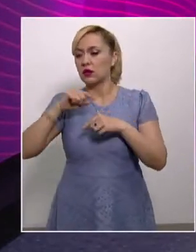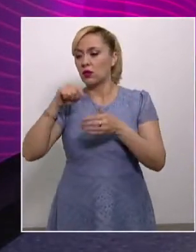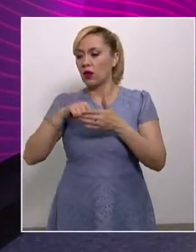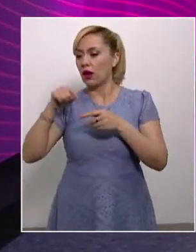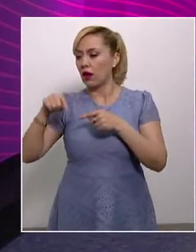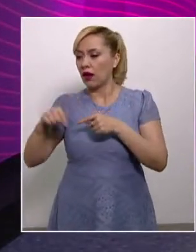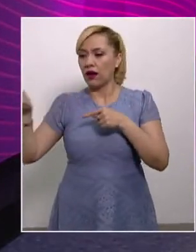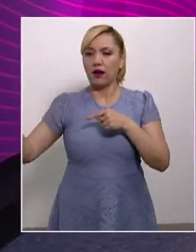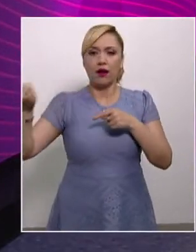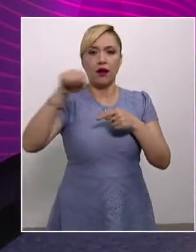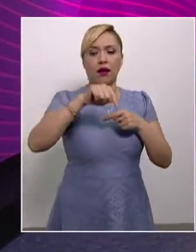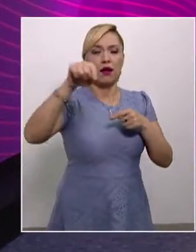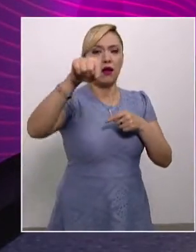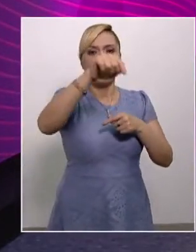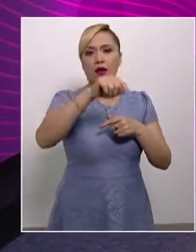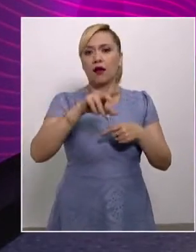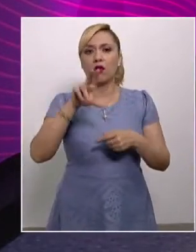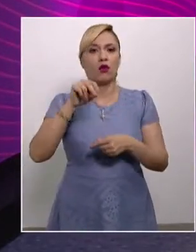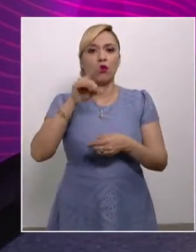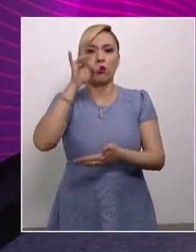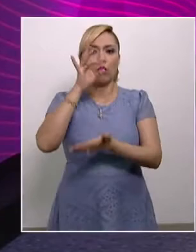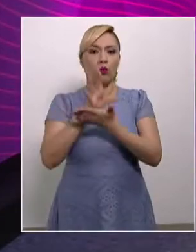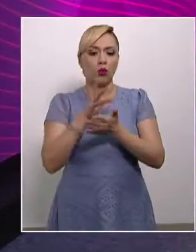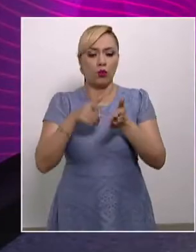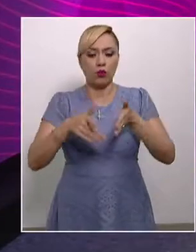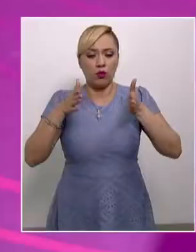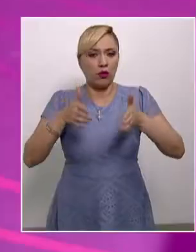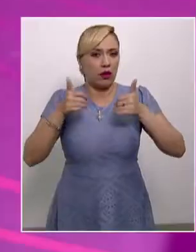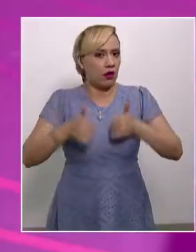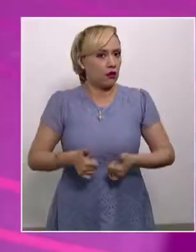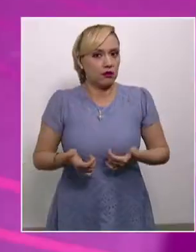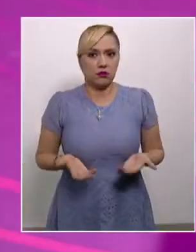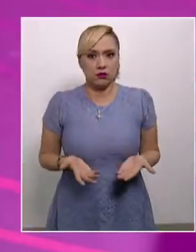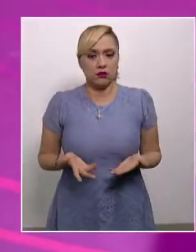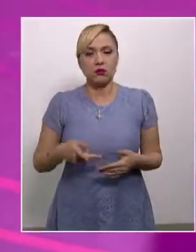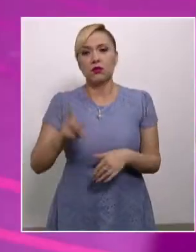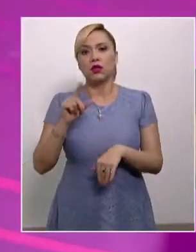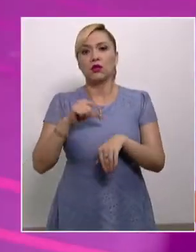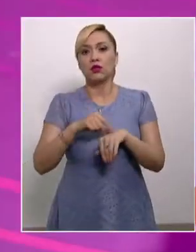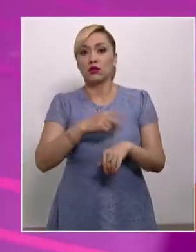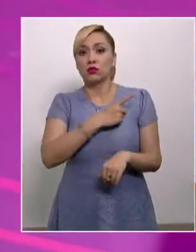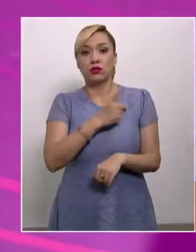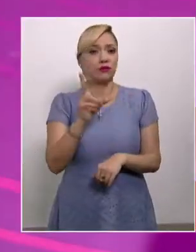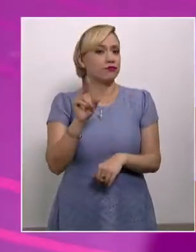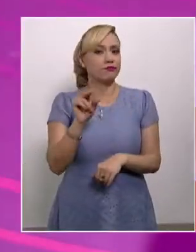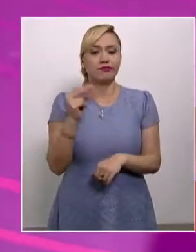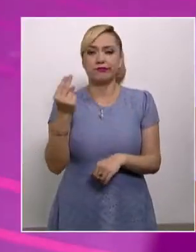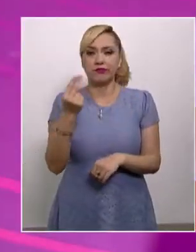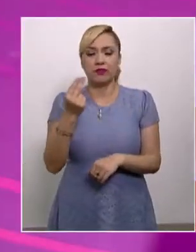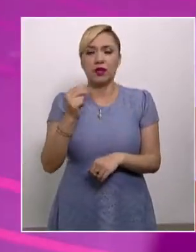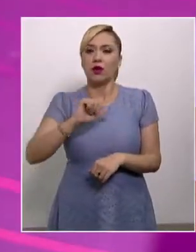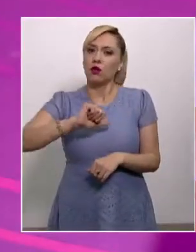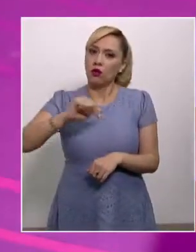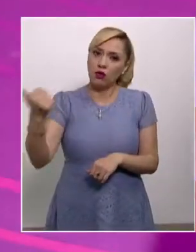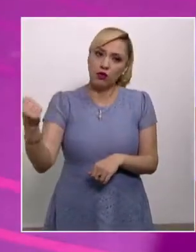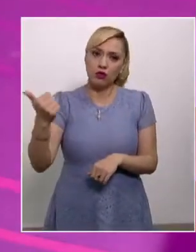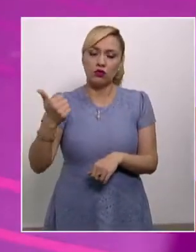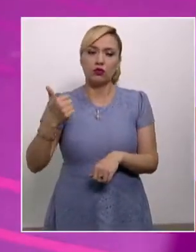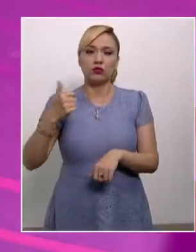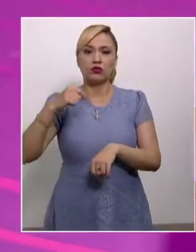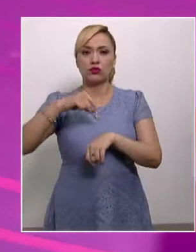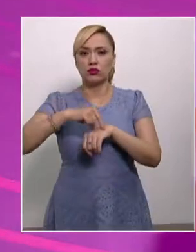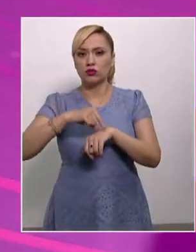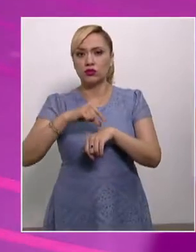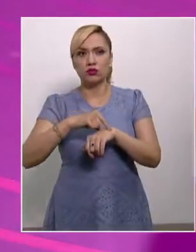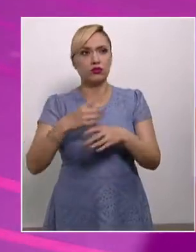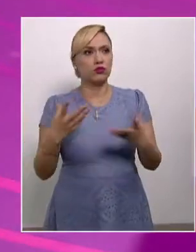diferentes zonas de la ruta, pero definitivamente médicos no puede cubrir solo. Necesitamos trabajar en red con otras contrapartes.